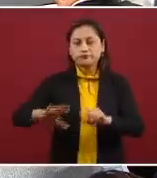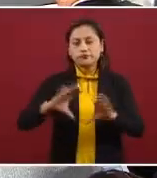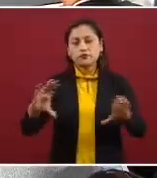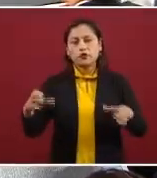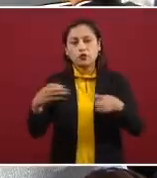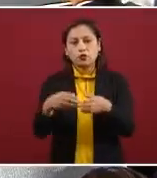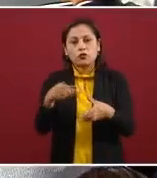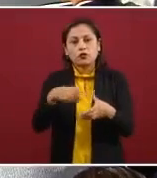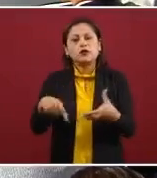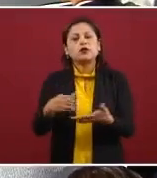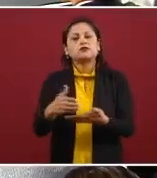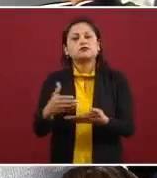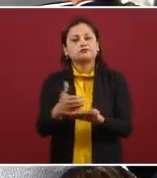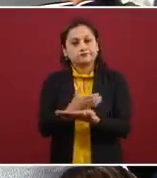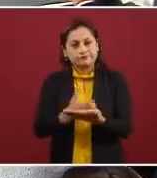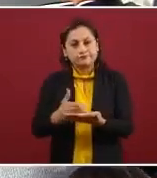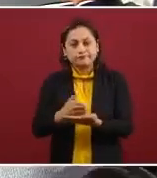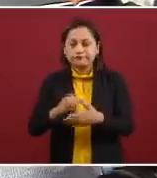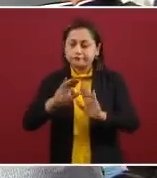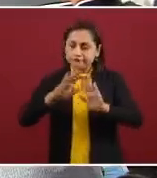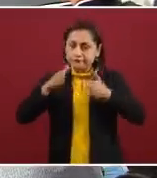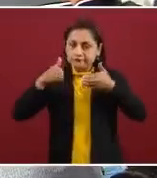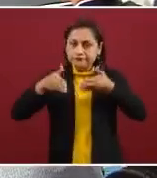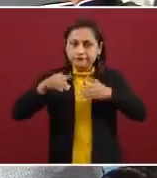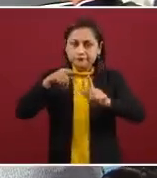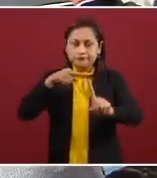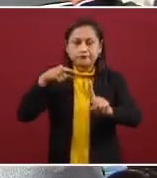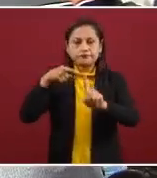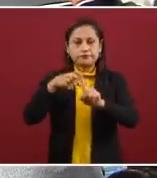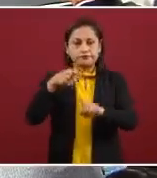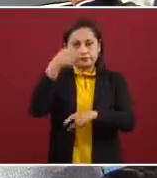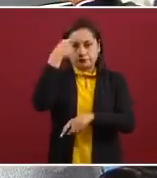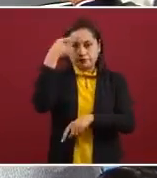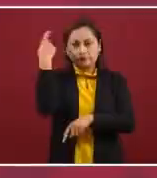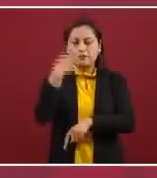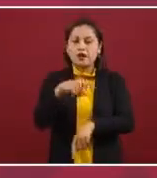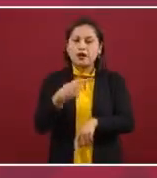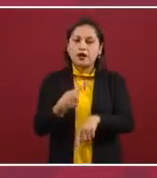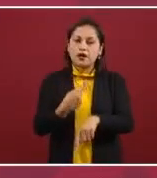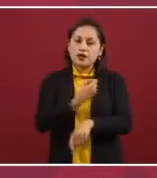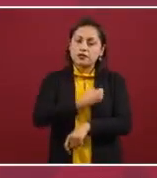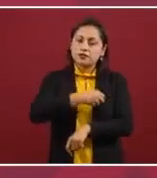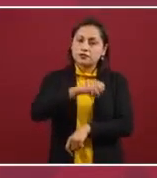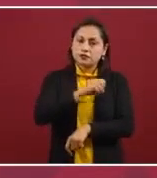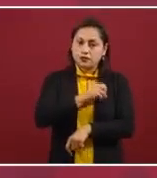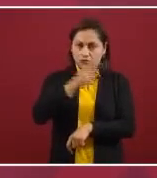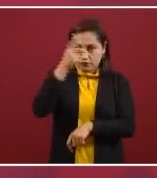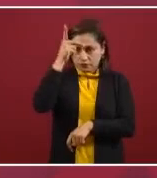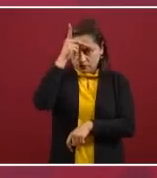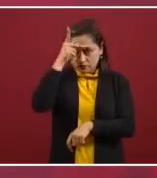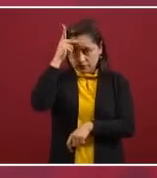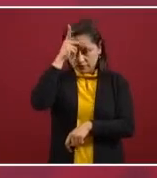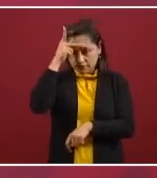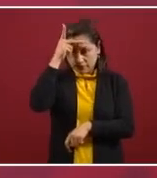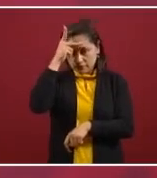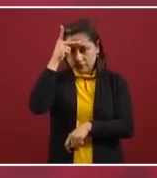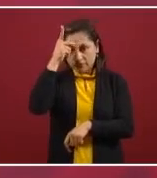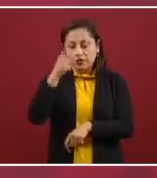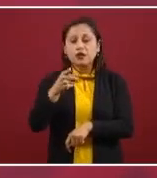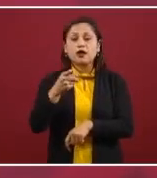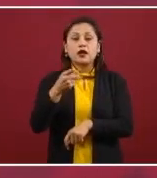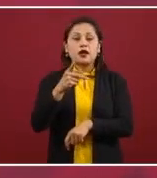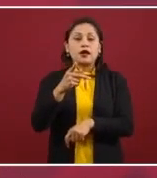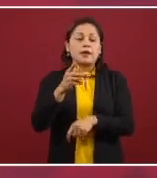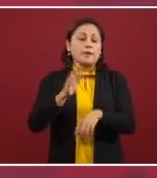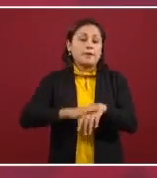particular atención a la salud mental que está inmersa en la población de menos recursos y